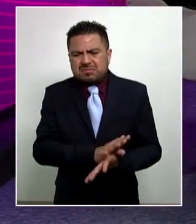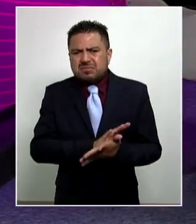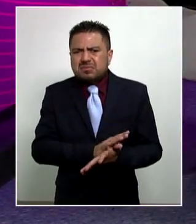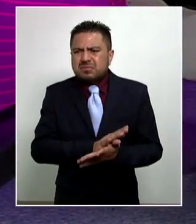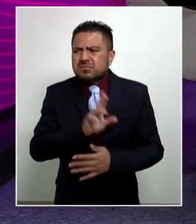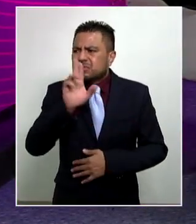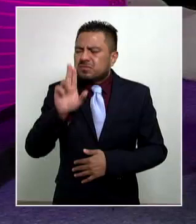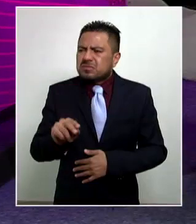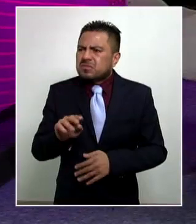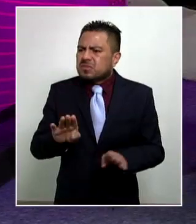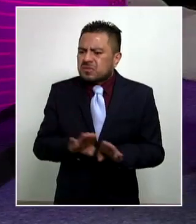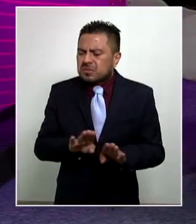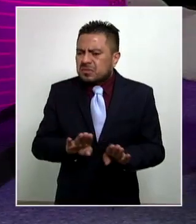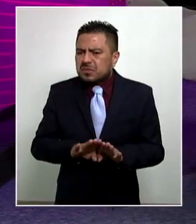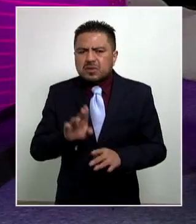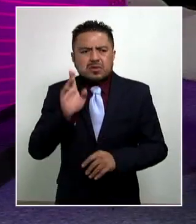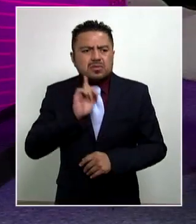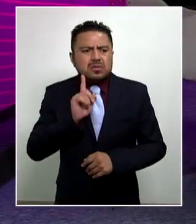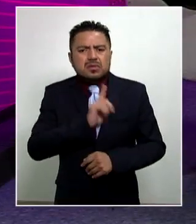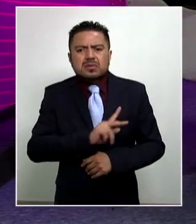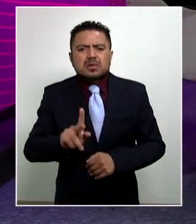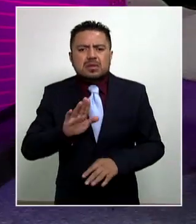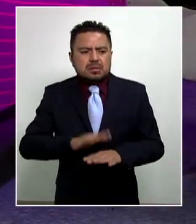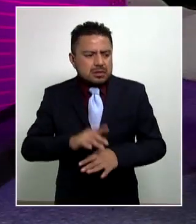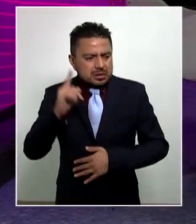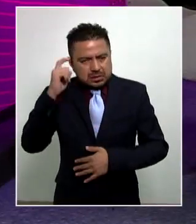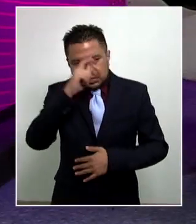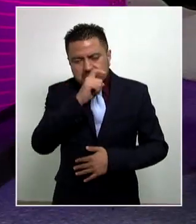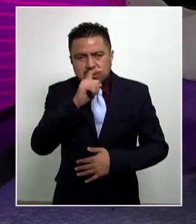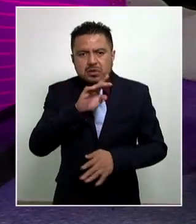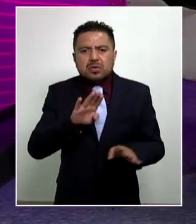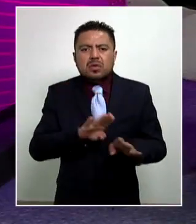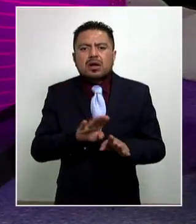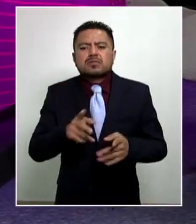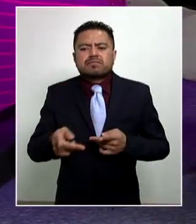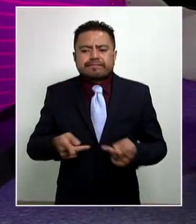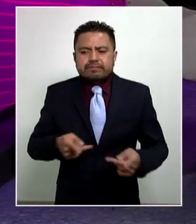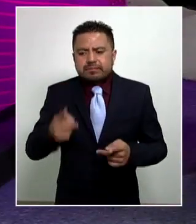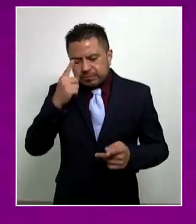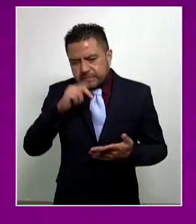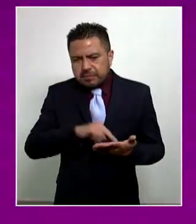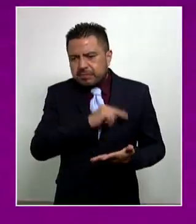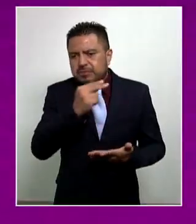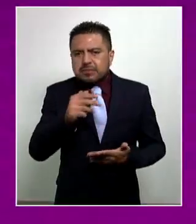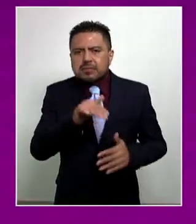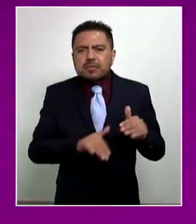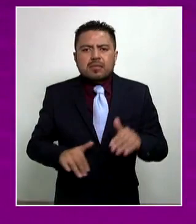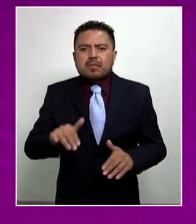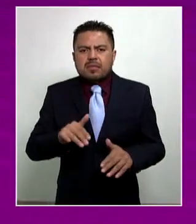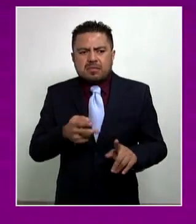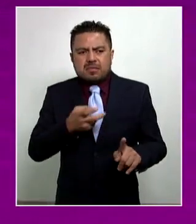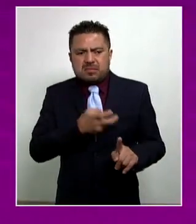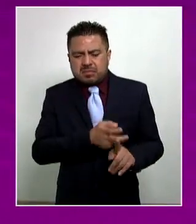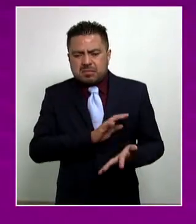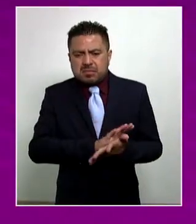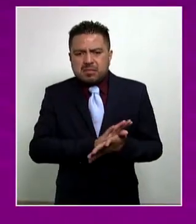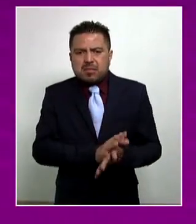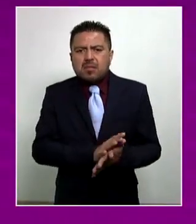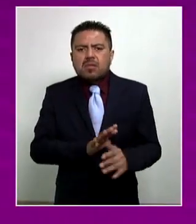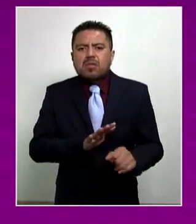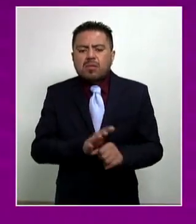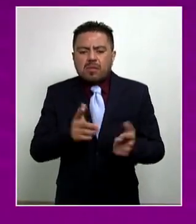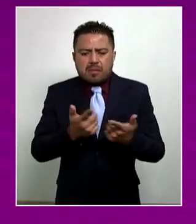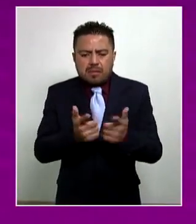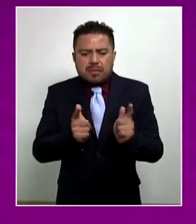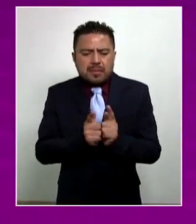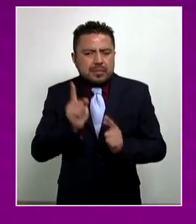¿cómo? Sí, pero es que como son mujeres es un poco más complicada la logística para la alberca y tal. Yo decía, eso será discriminación de género,